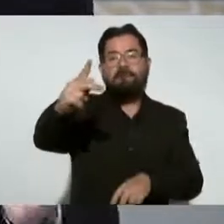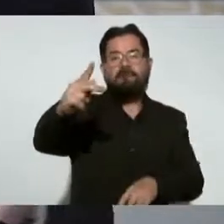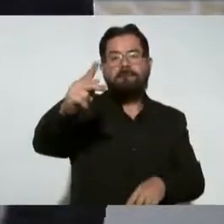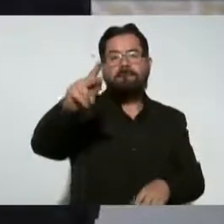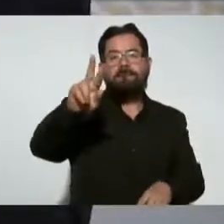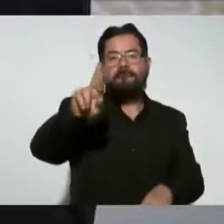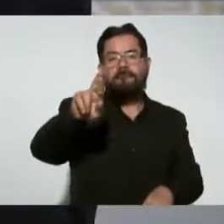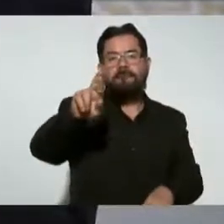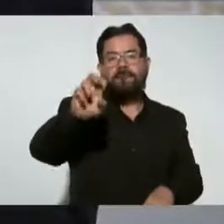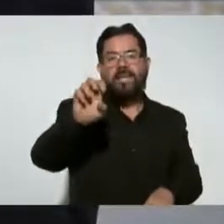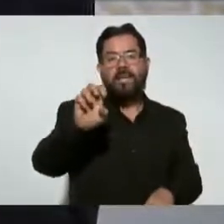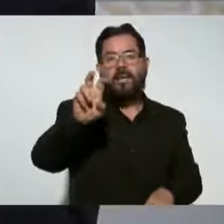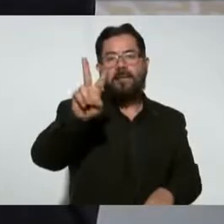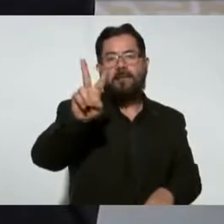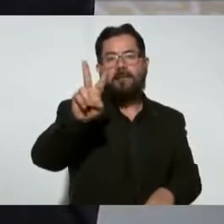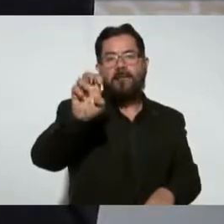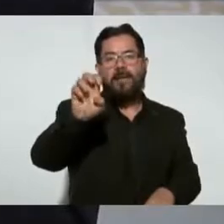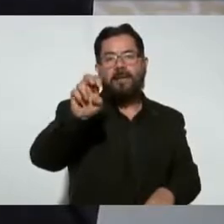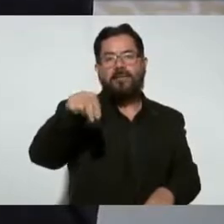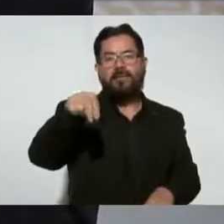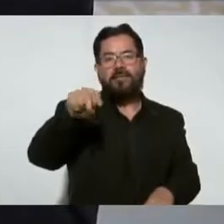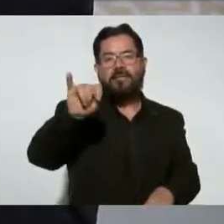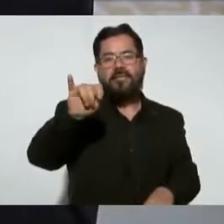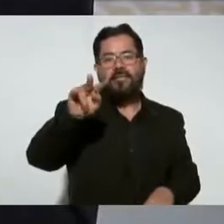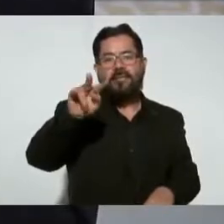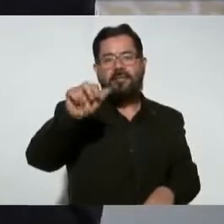centros de salud en los pueblos,